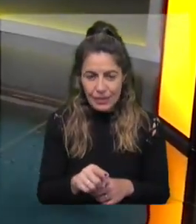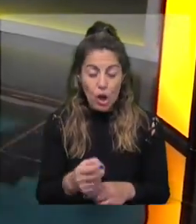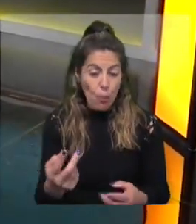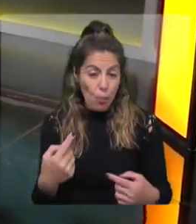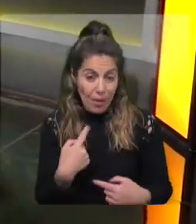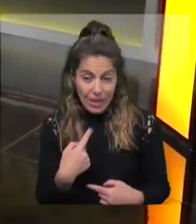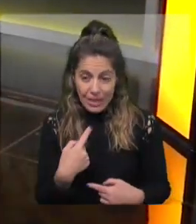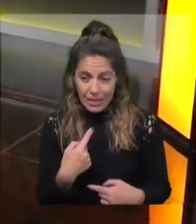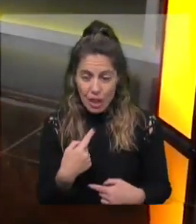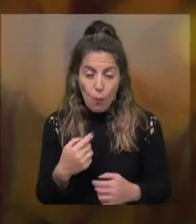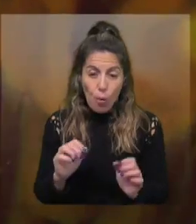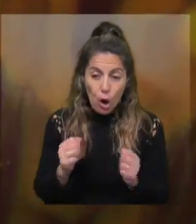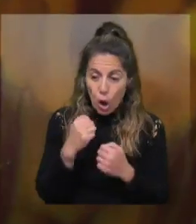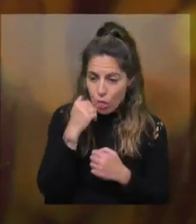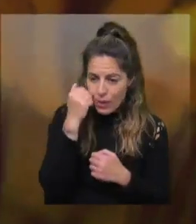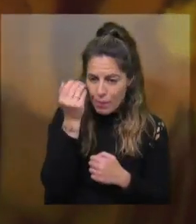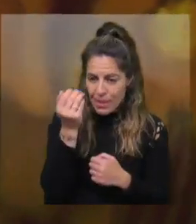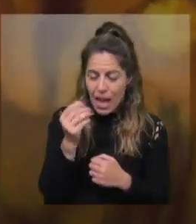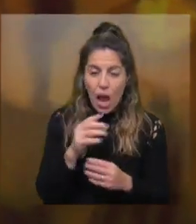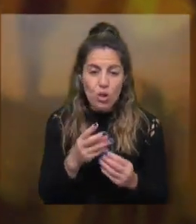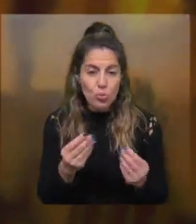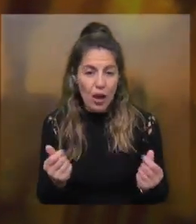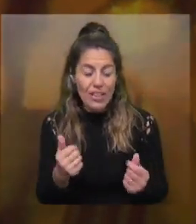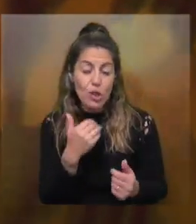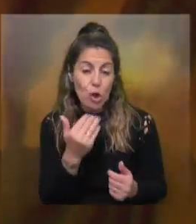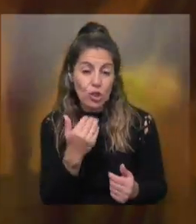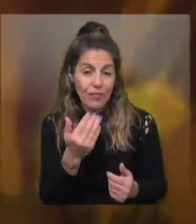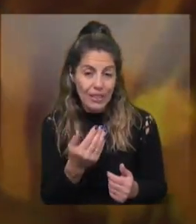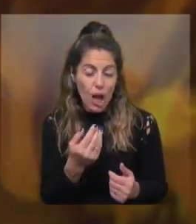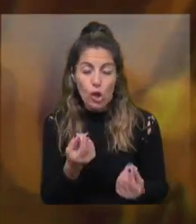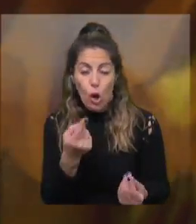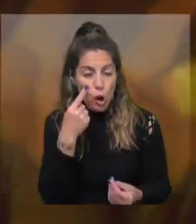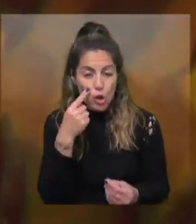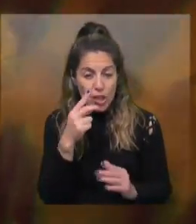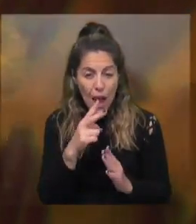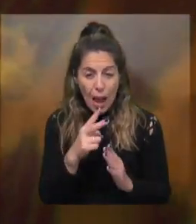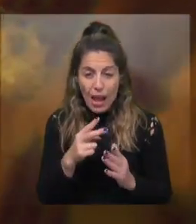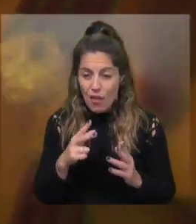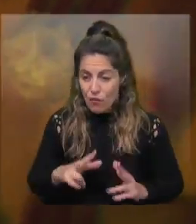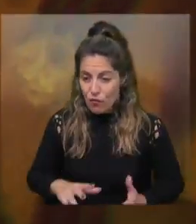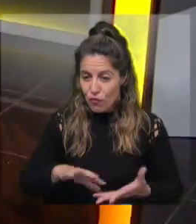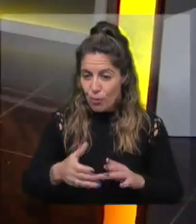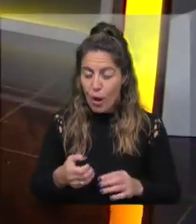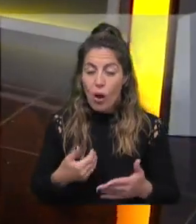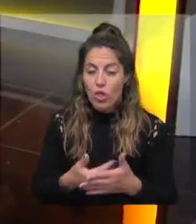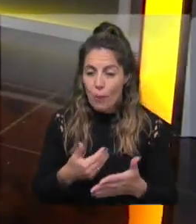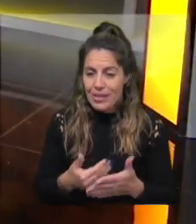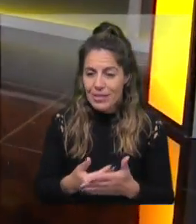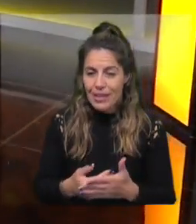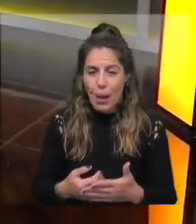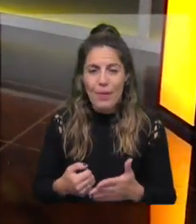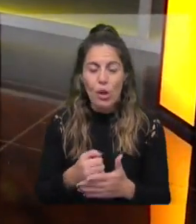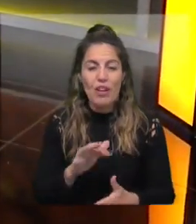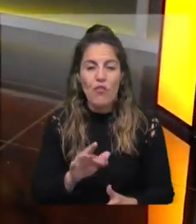ven, entré un poco tímida y despacio porque no conocía el protocolo. Y cuando me estaba acercando a la pista de vuelo, me topé con